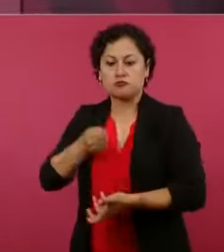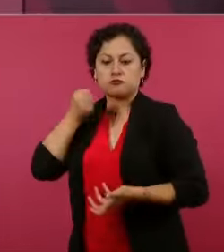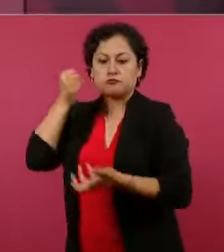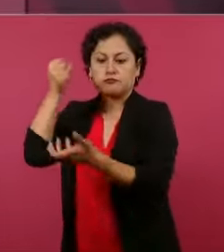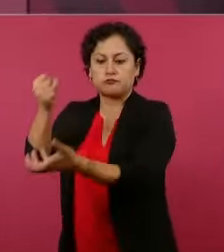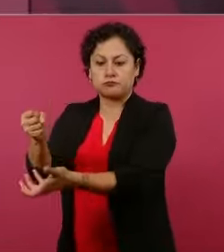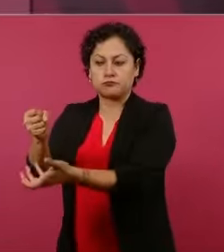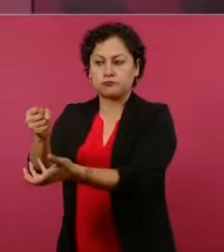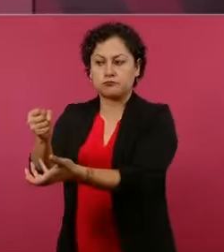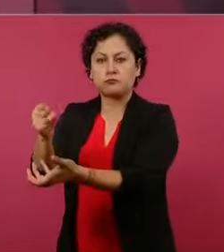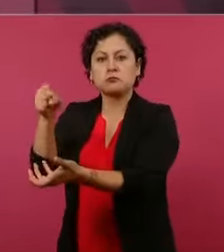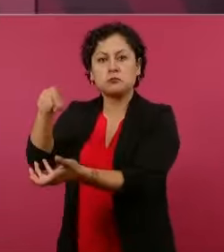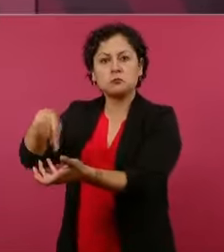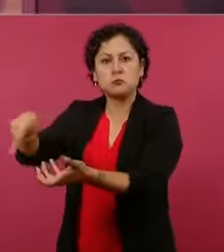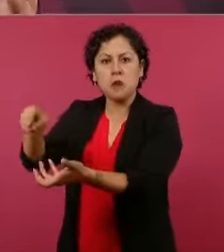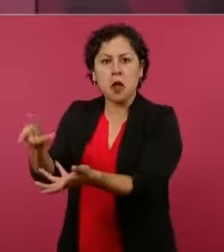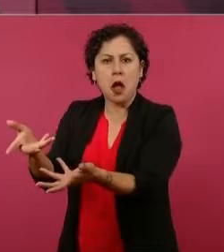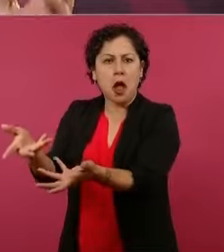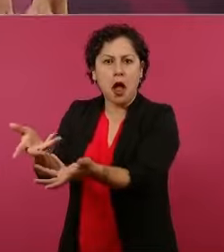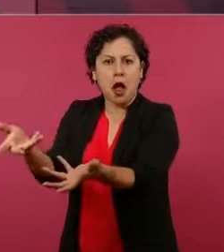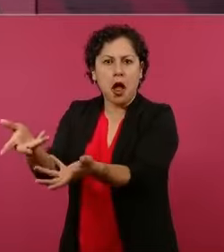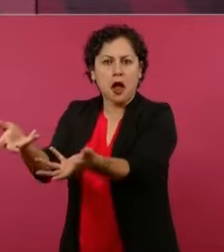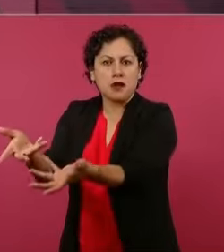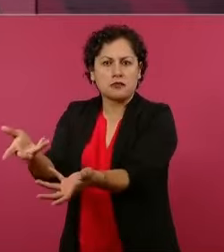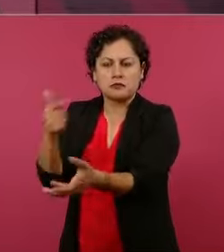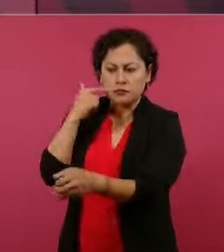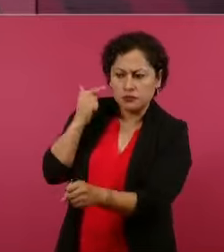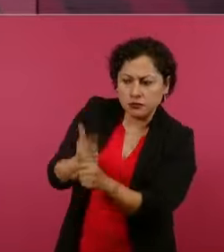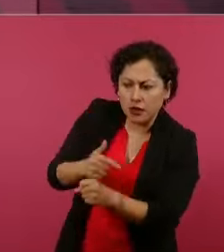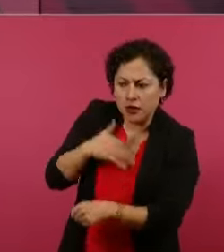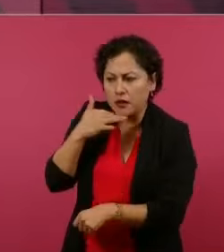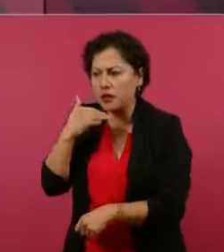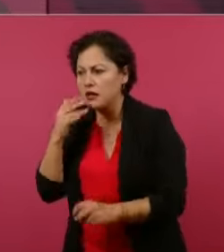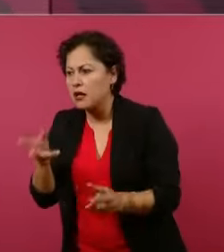hemos tenido ningún caso de